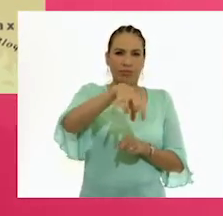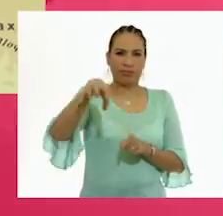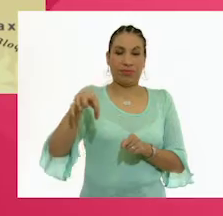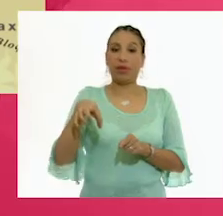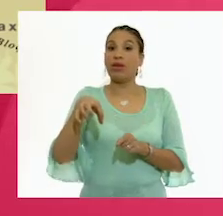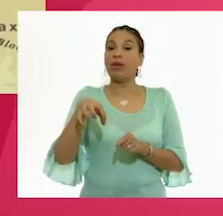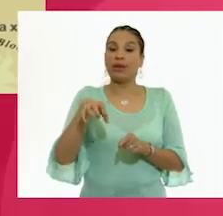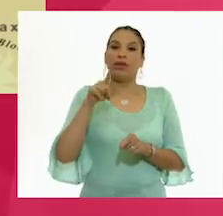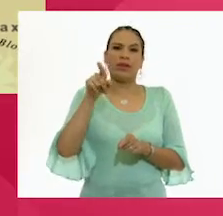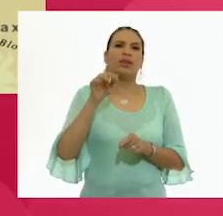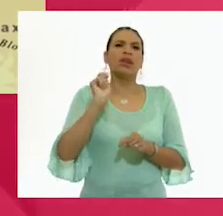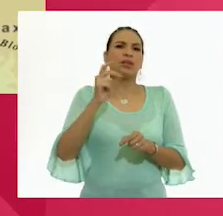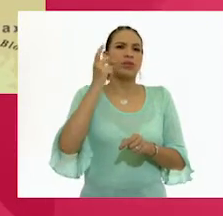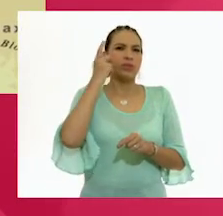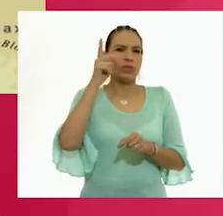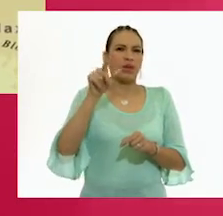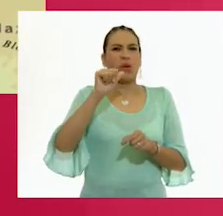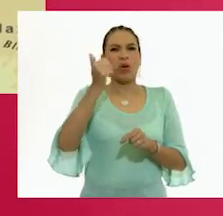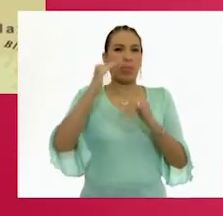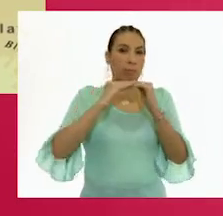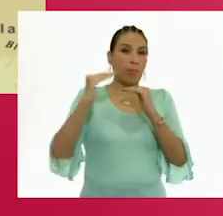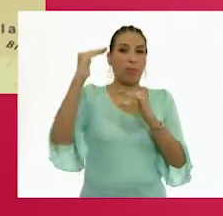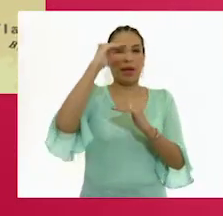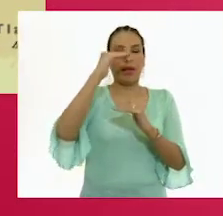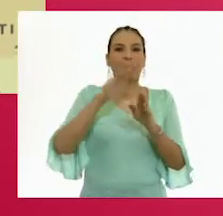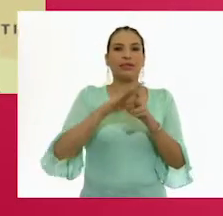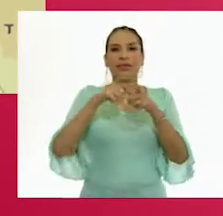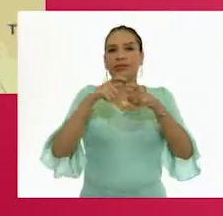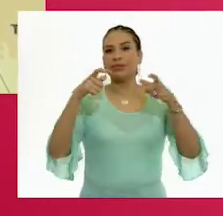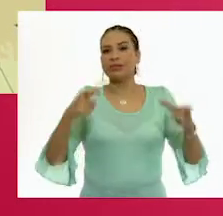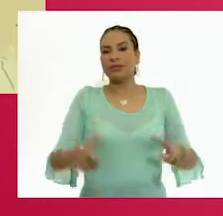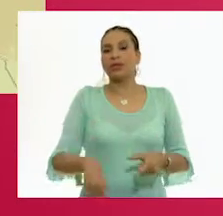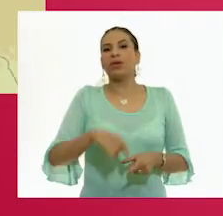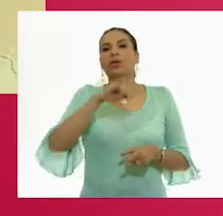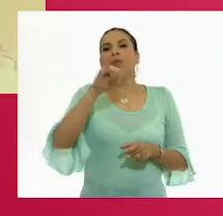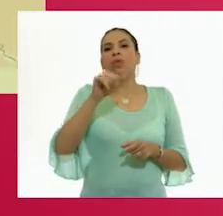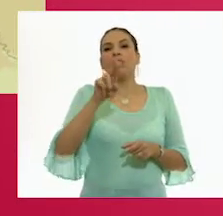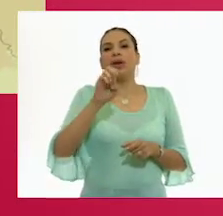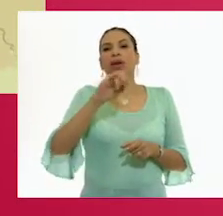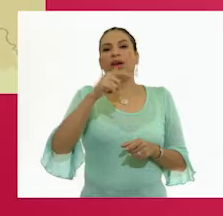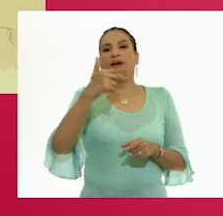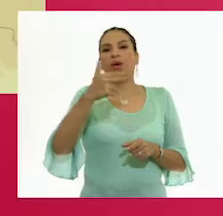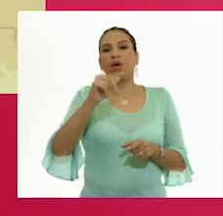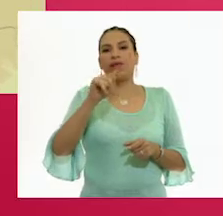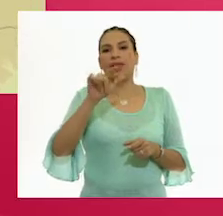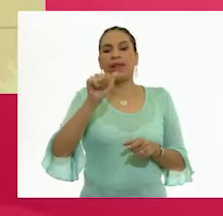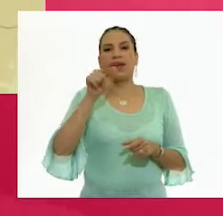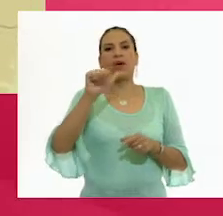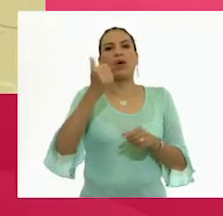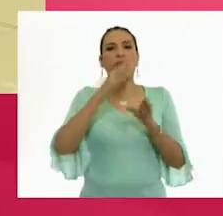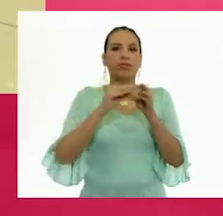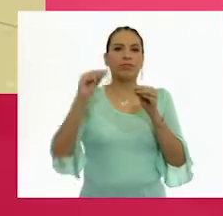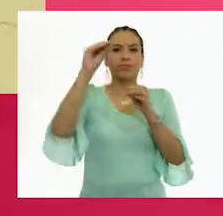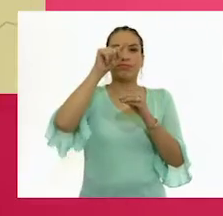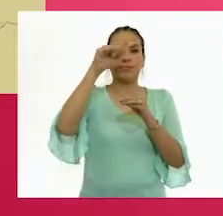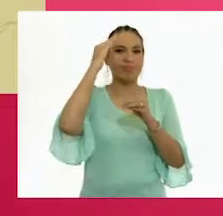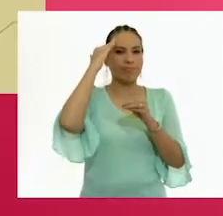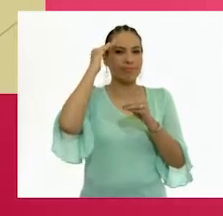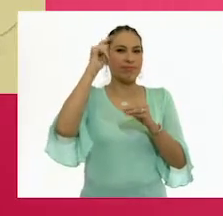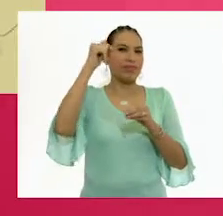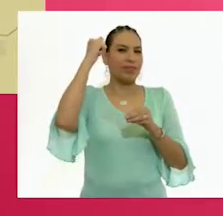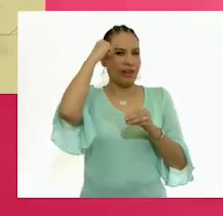vez, pertenecía a otra cabecera más grande que era la de Huejotla, y esta a su vez pertenecía a la de Texcoco.